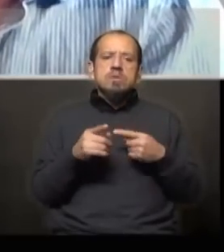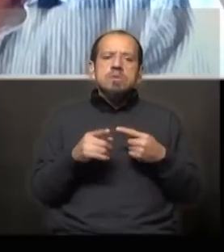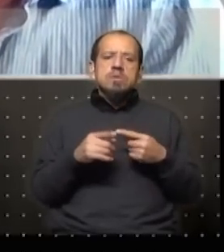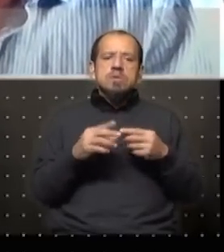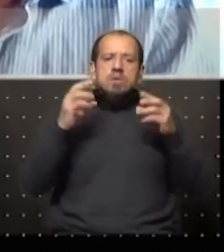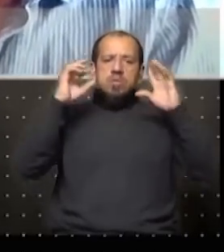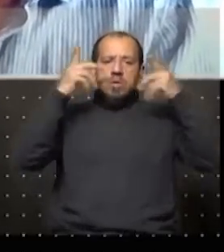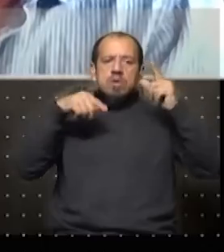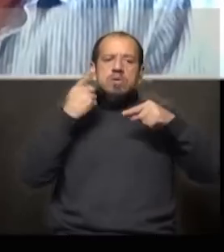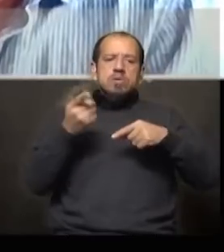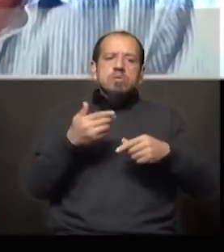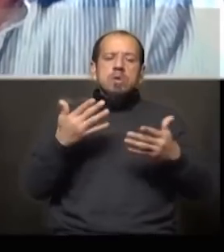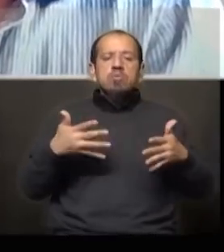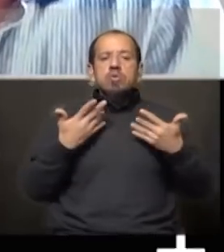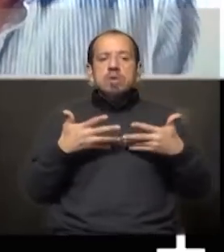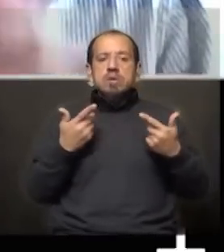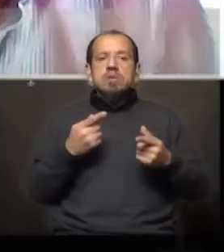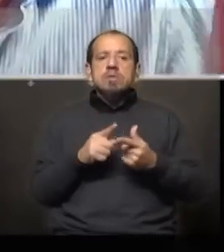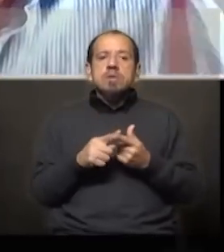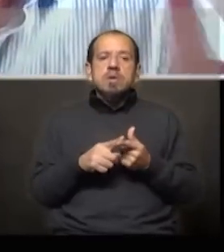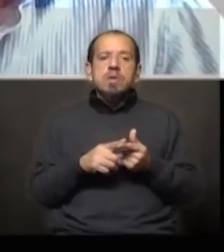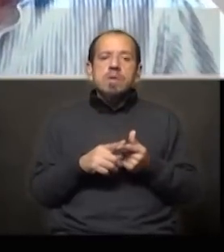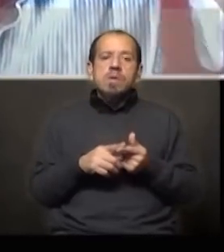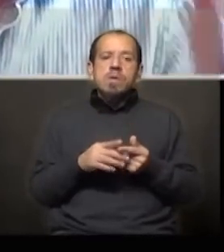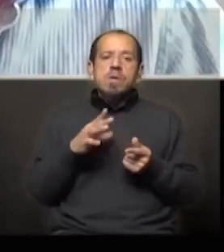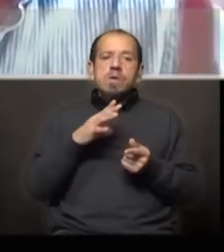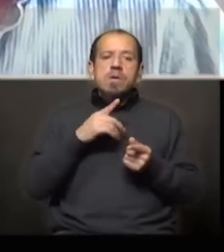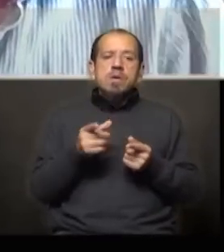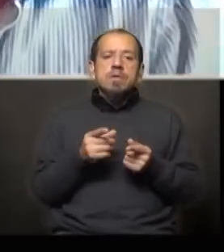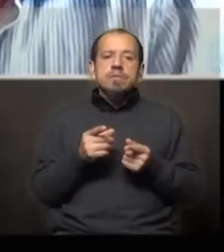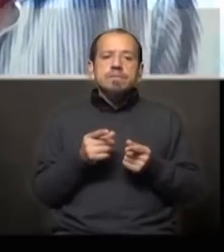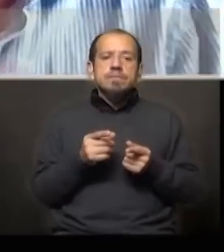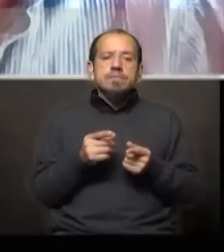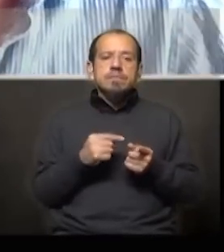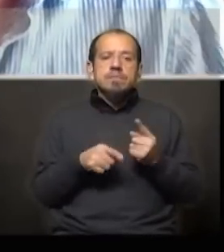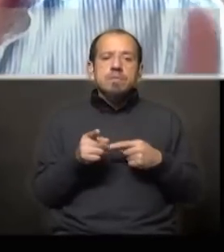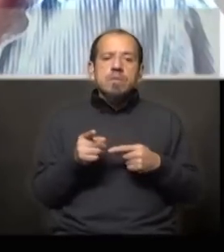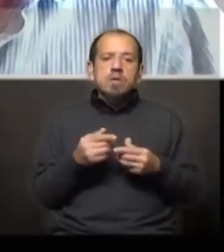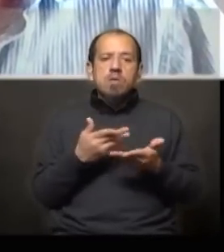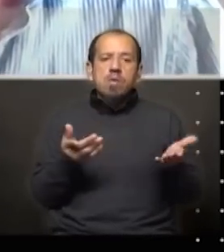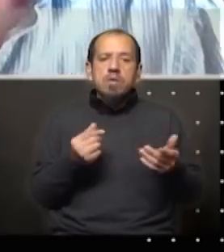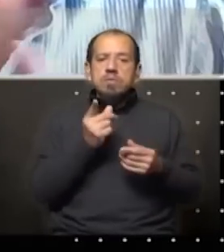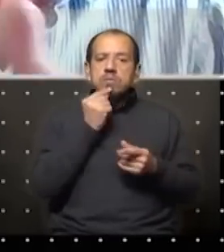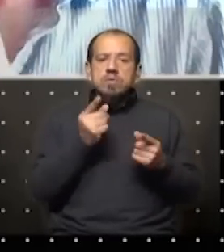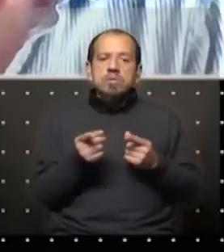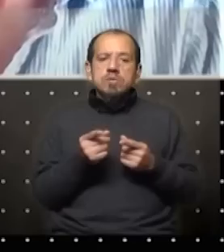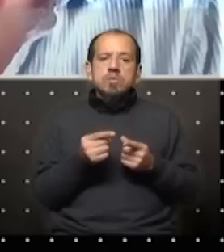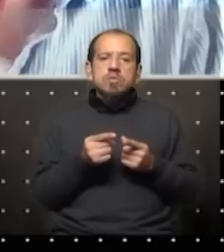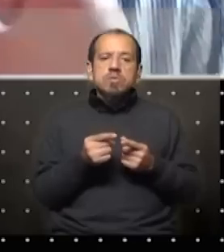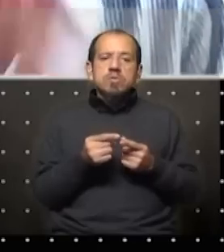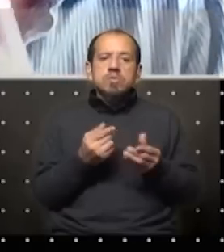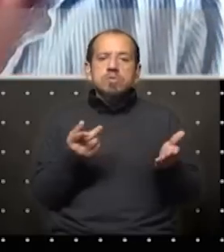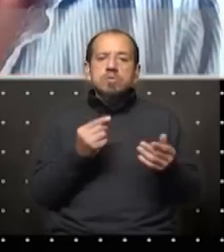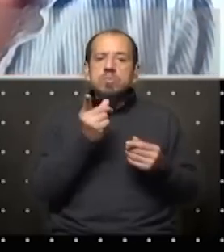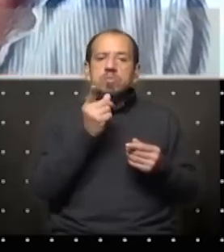de otro tipo de protestas no hay dos registros del del comportamiento policial uno es la represión